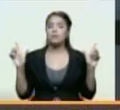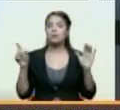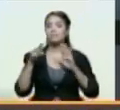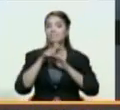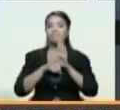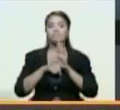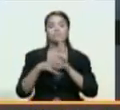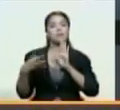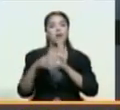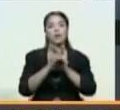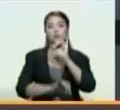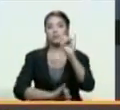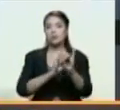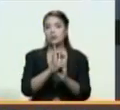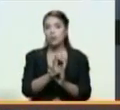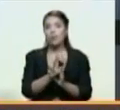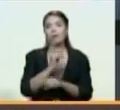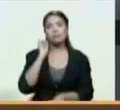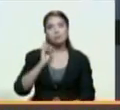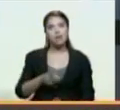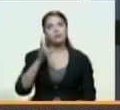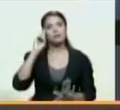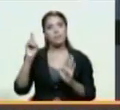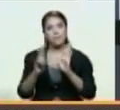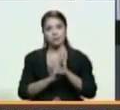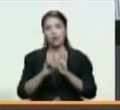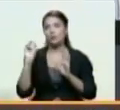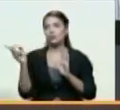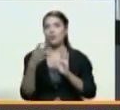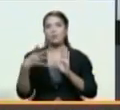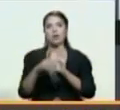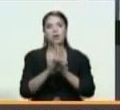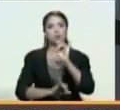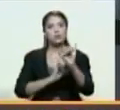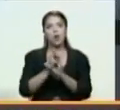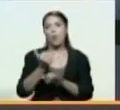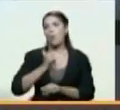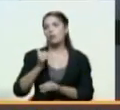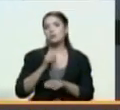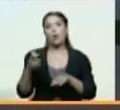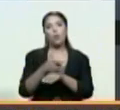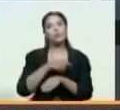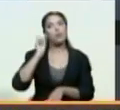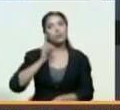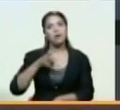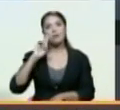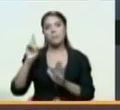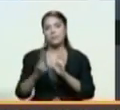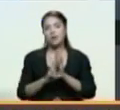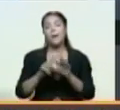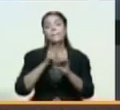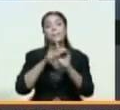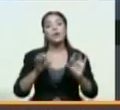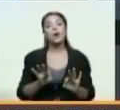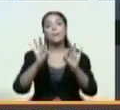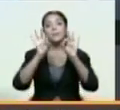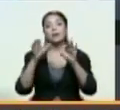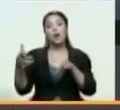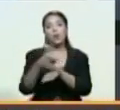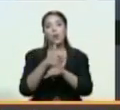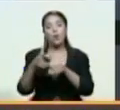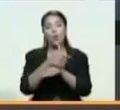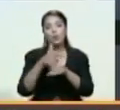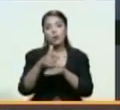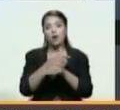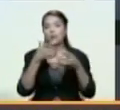principios del derecho internacional deben ser respetados por parte de cualquier gobierno y en especial por parte del gobierno